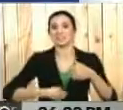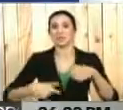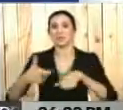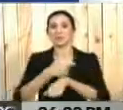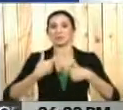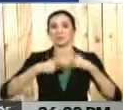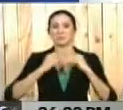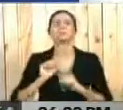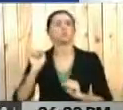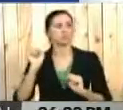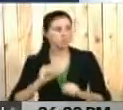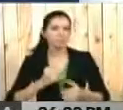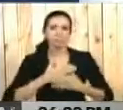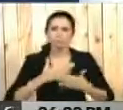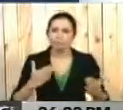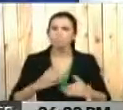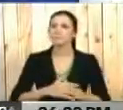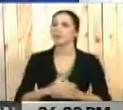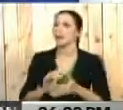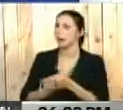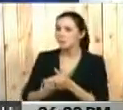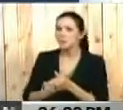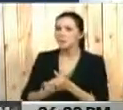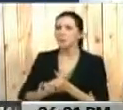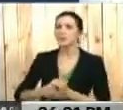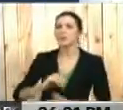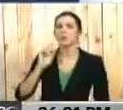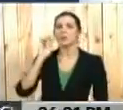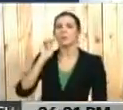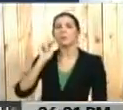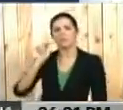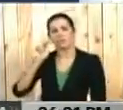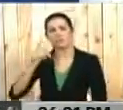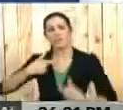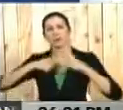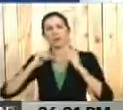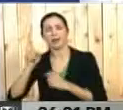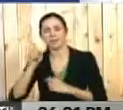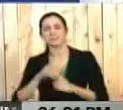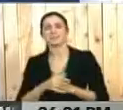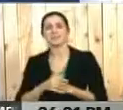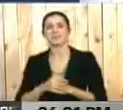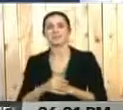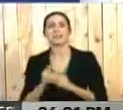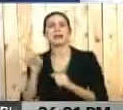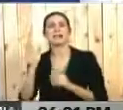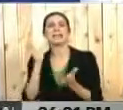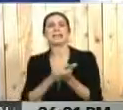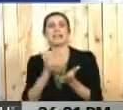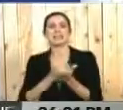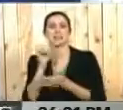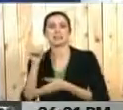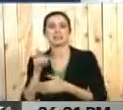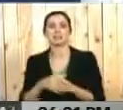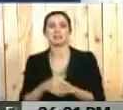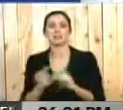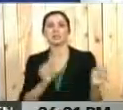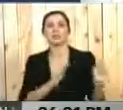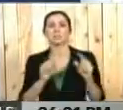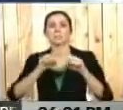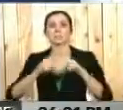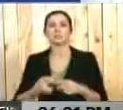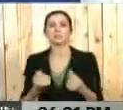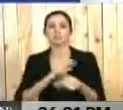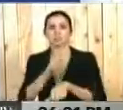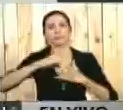amigo? Que está justamente en este debate. Mi querido público, amigo, ¿no? el profesor Aristóbulo Listúri está en ProPatria con los transportistas discutiendo el presupuesto nacional. Ahí